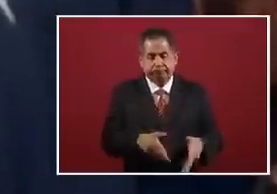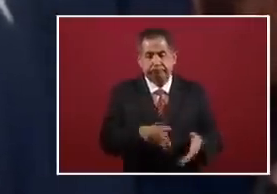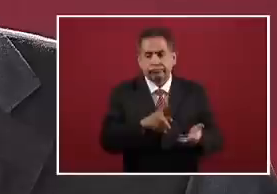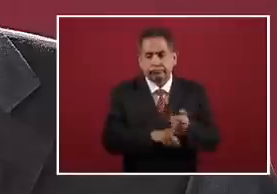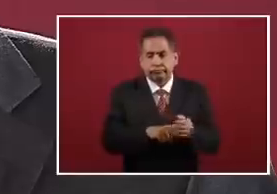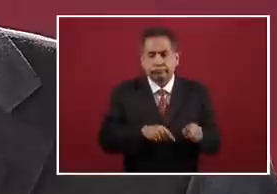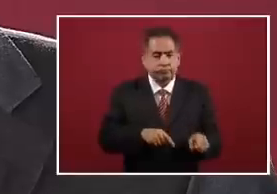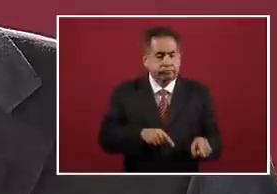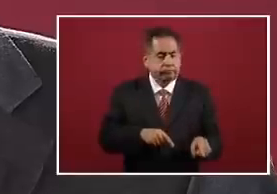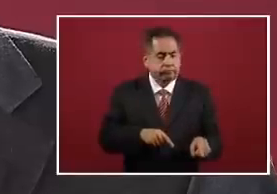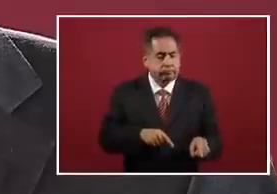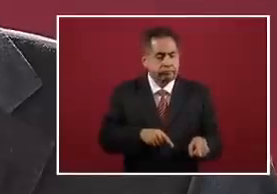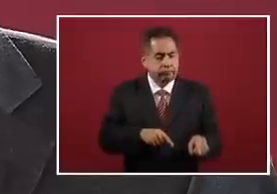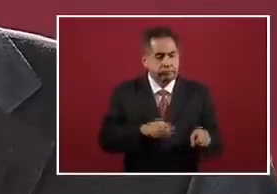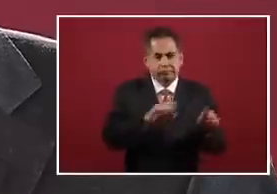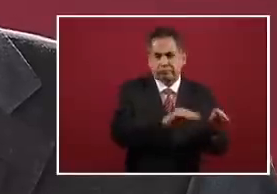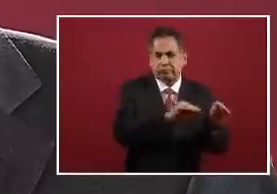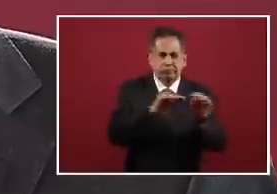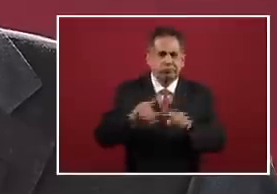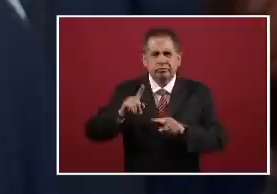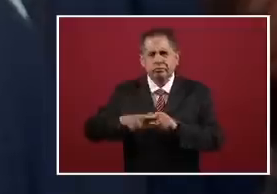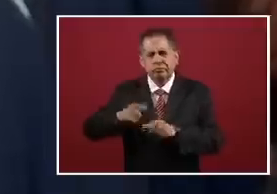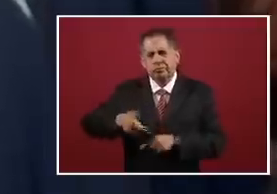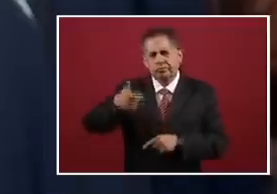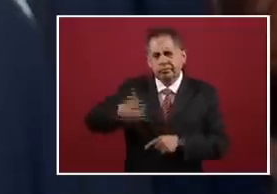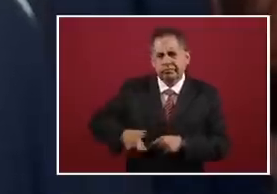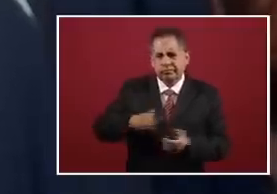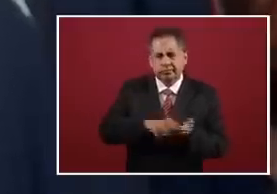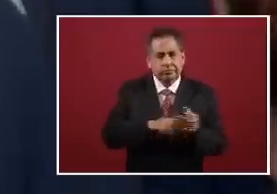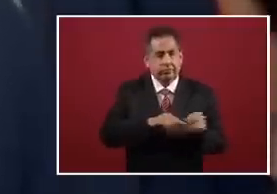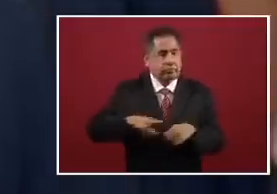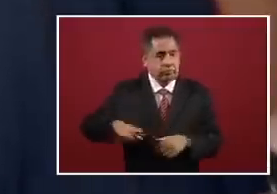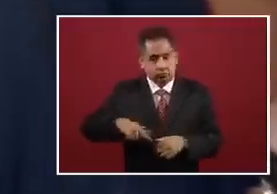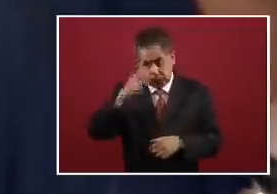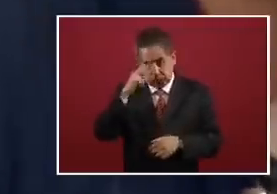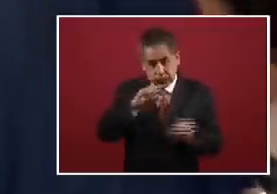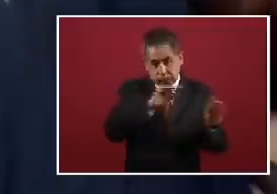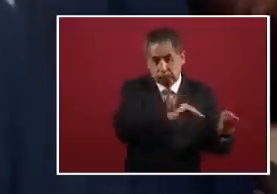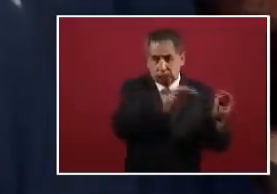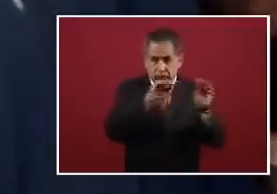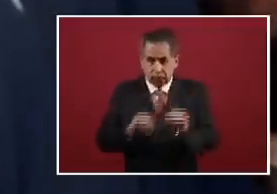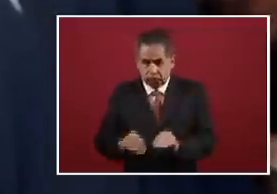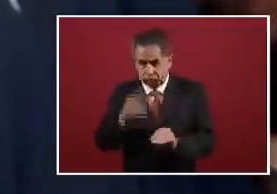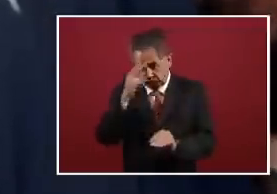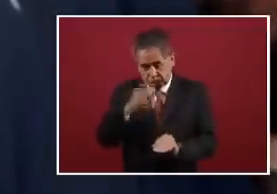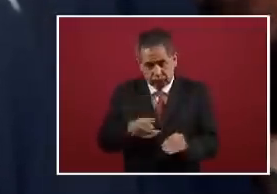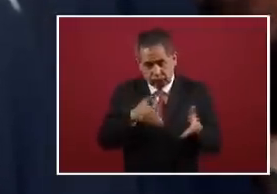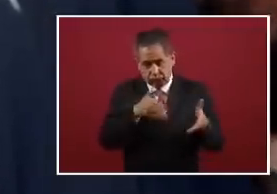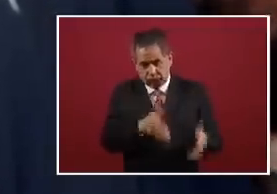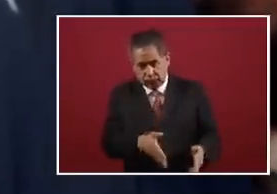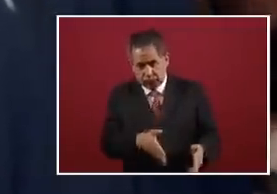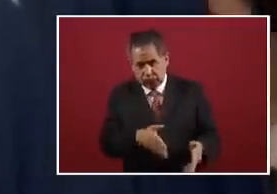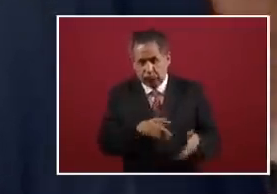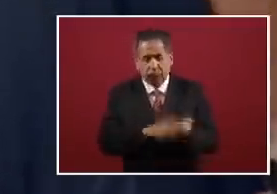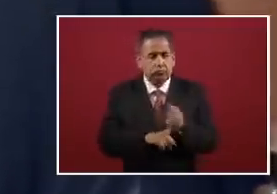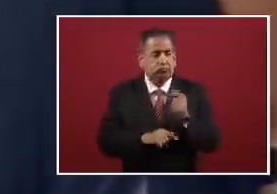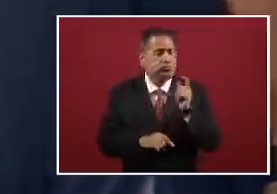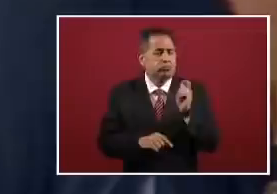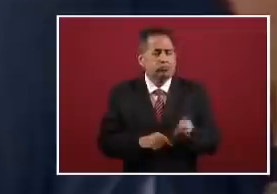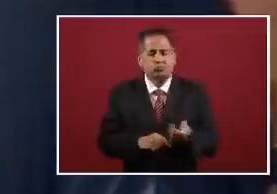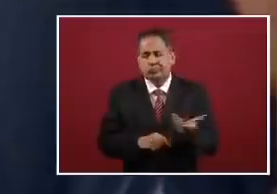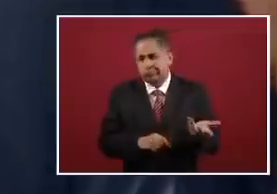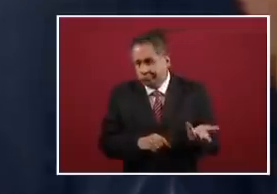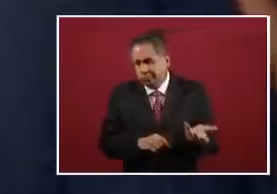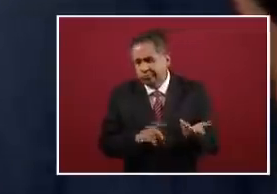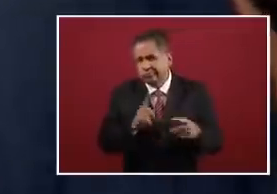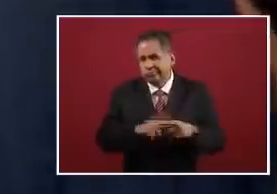mexicano, ¿a cuenta de quién correrá? ¿Lo trasladará el gobierno mexicano? Si es este el escenario,